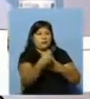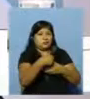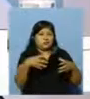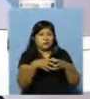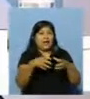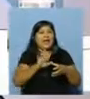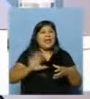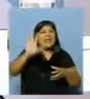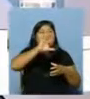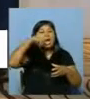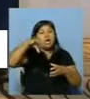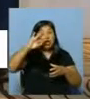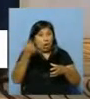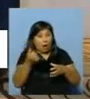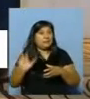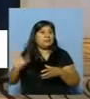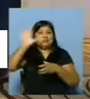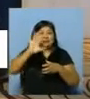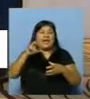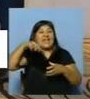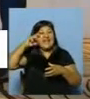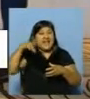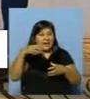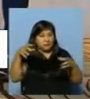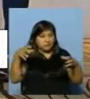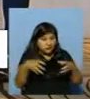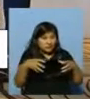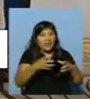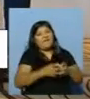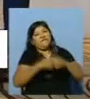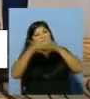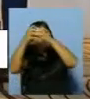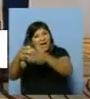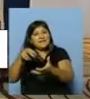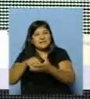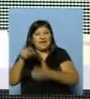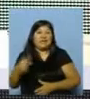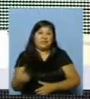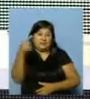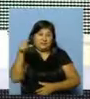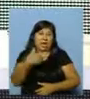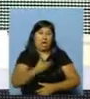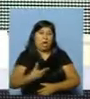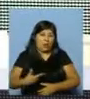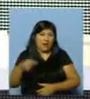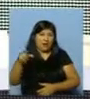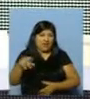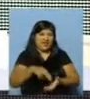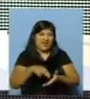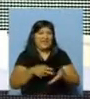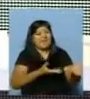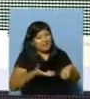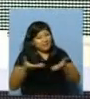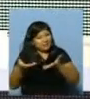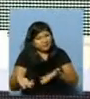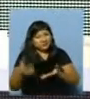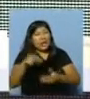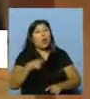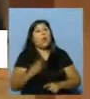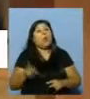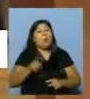NEA. El anfitrión será Gustavo Sáenz, quien recibirá a sus pares mañana viernes 8. El encuentro